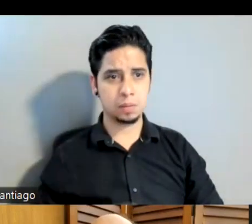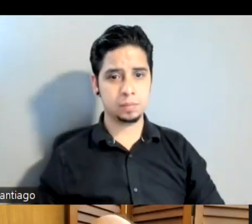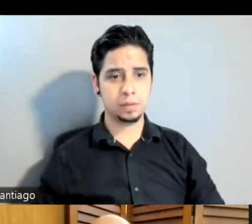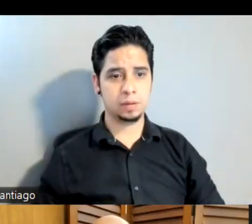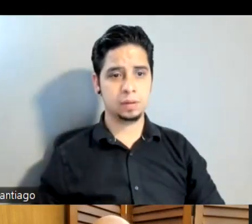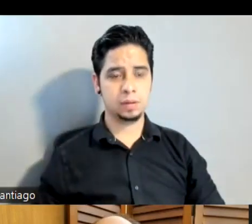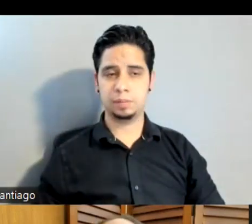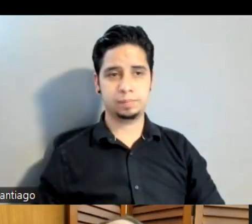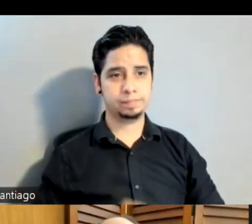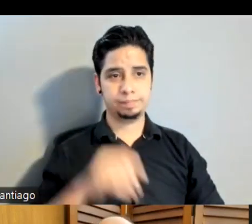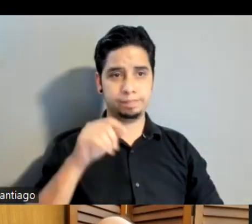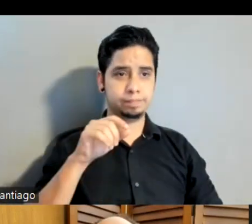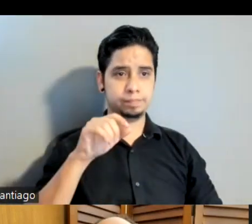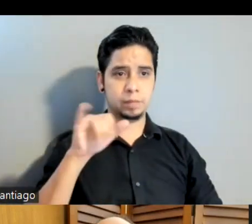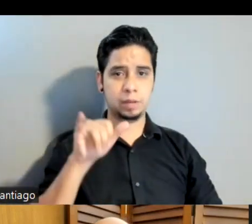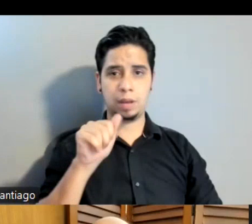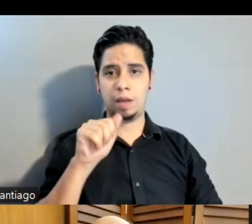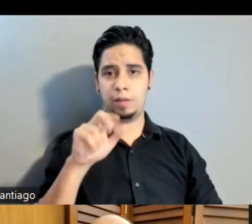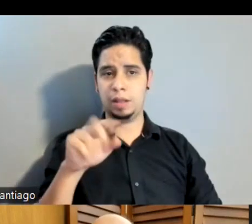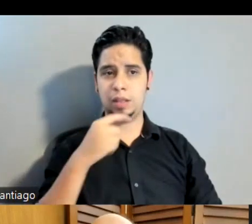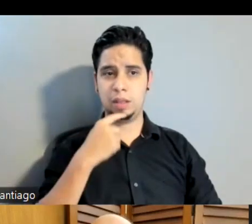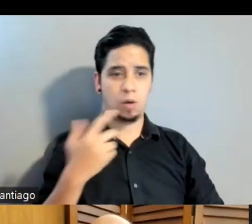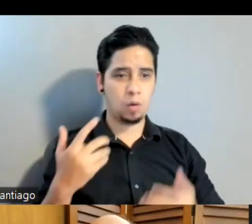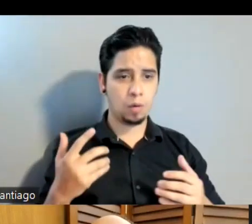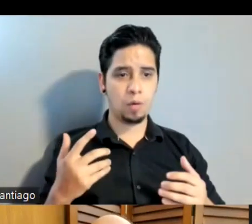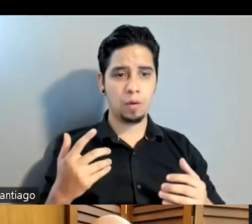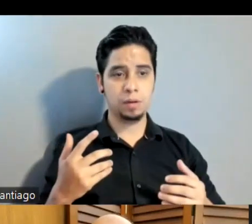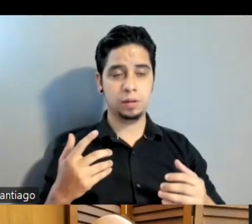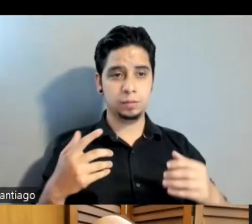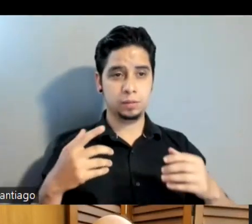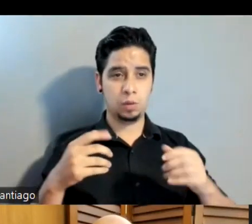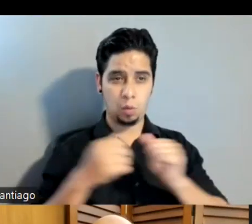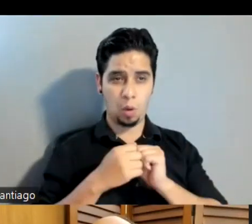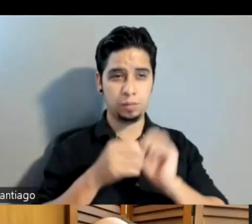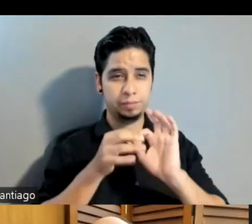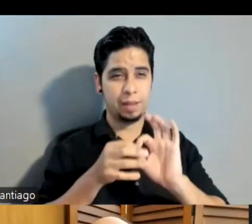pues dijo, no, yo soy... Él se alineó con el otro José, el